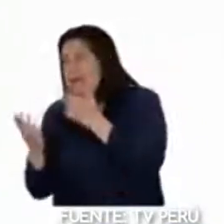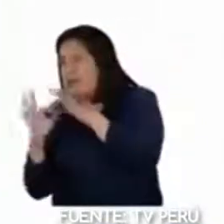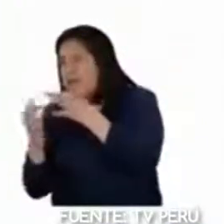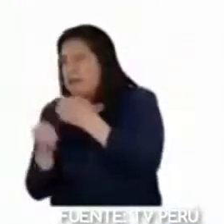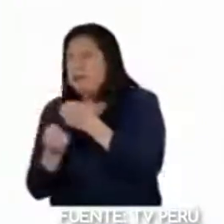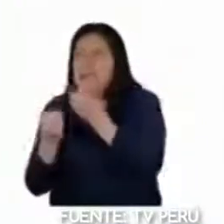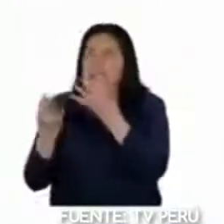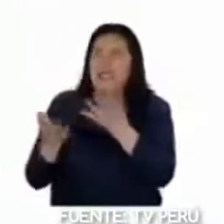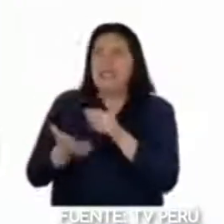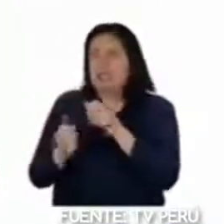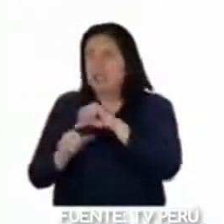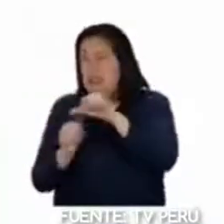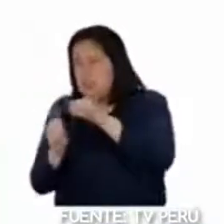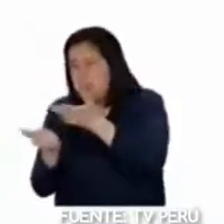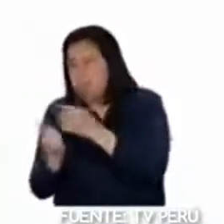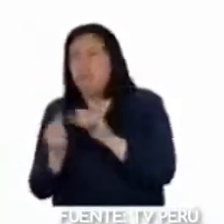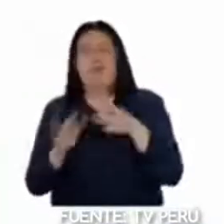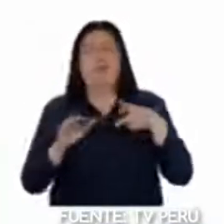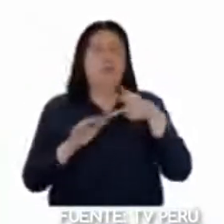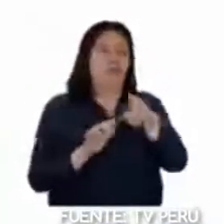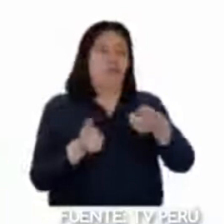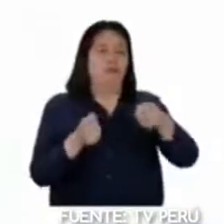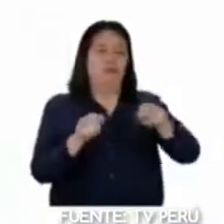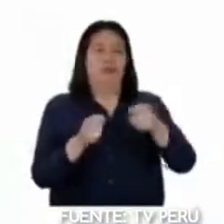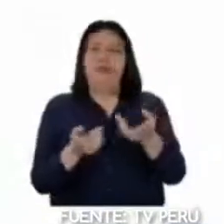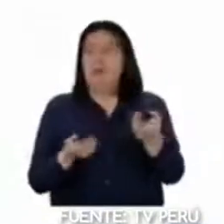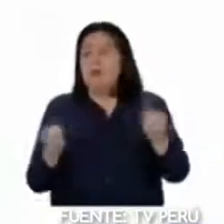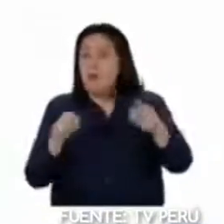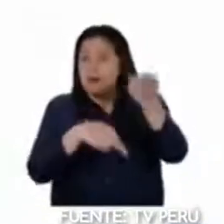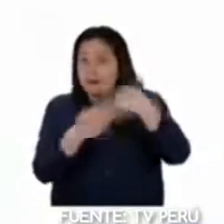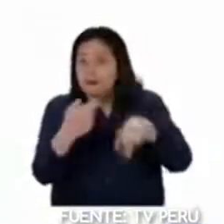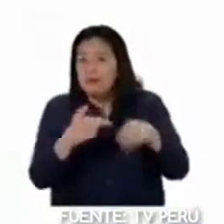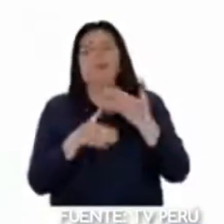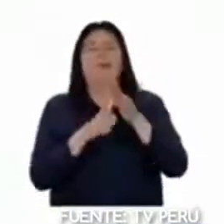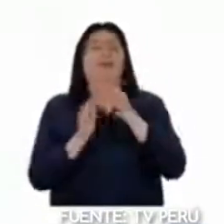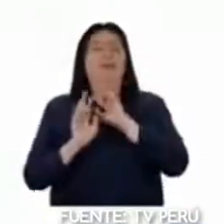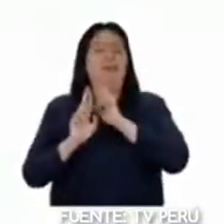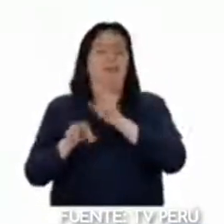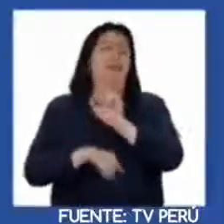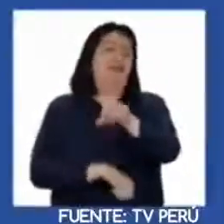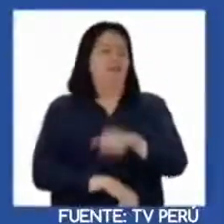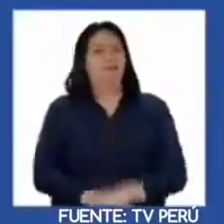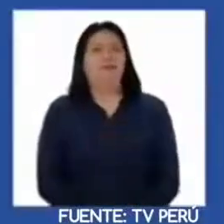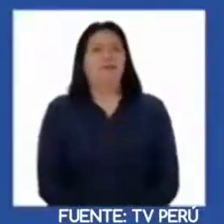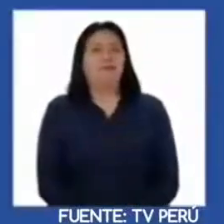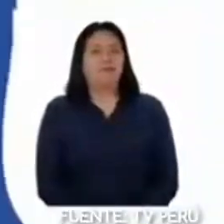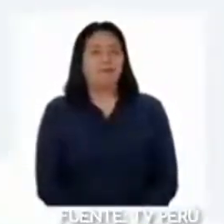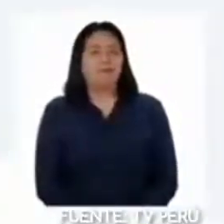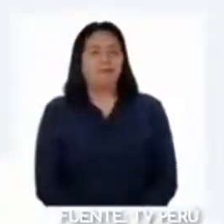sus familiares que los acompañan, nos vamos a un corte. Y cuando volvamos, compartiremos la respuesta.